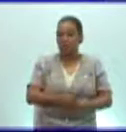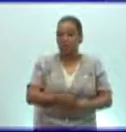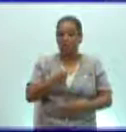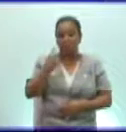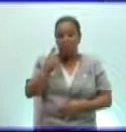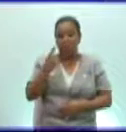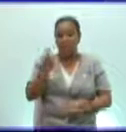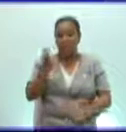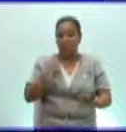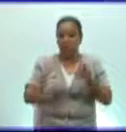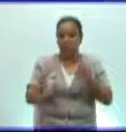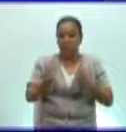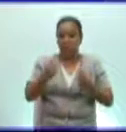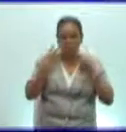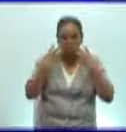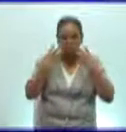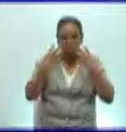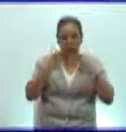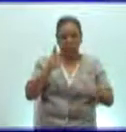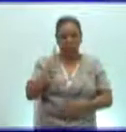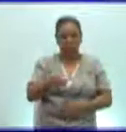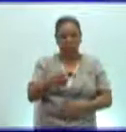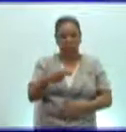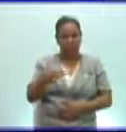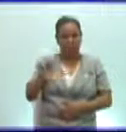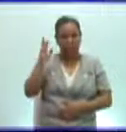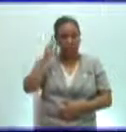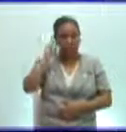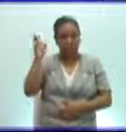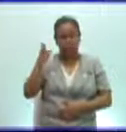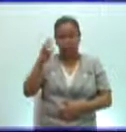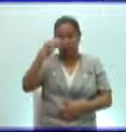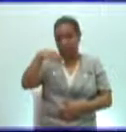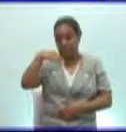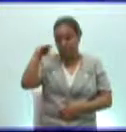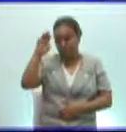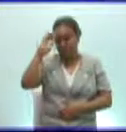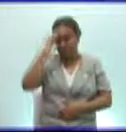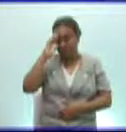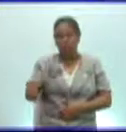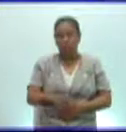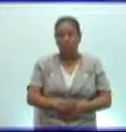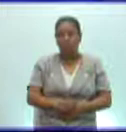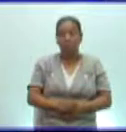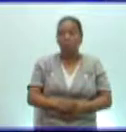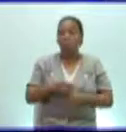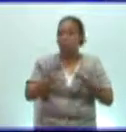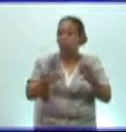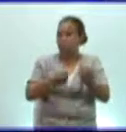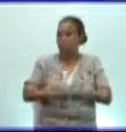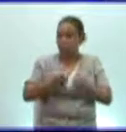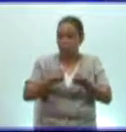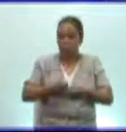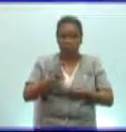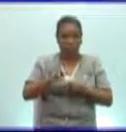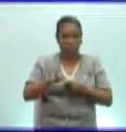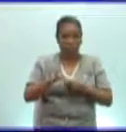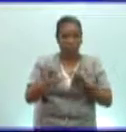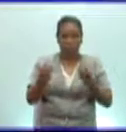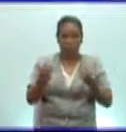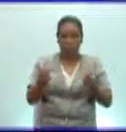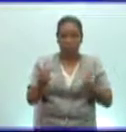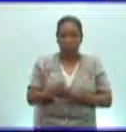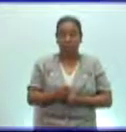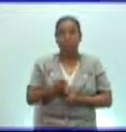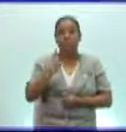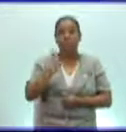algo sobre la importancia del pH. Recuerden que Cuba es un país eminentemente agrícola y el pH tiene